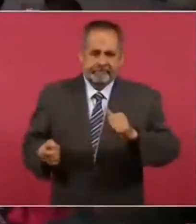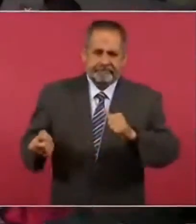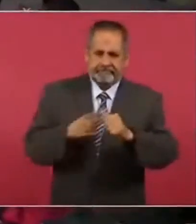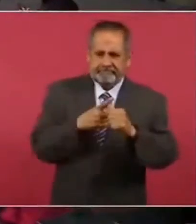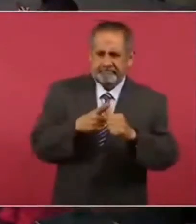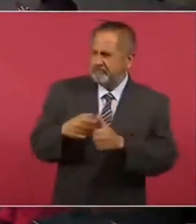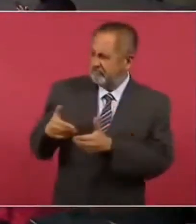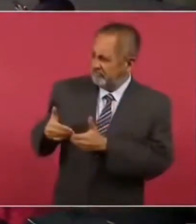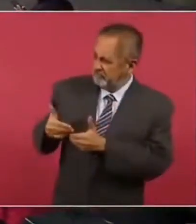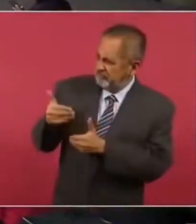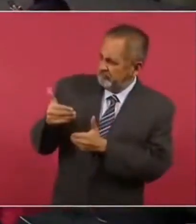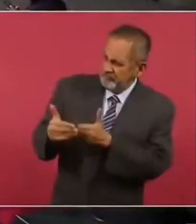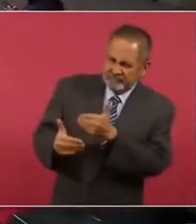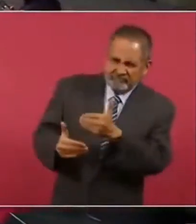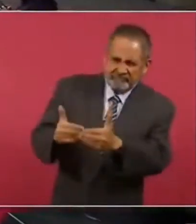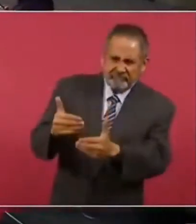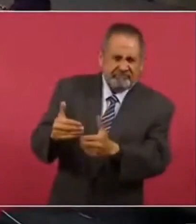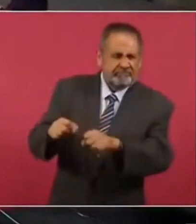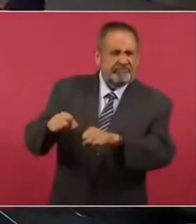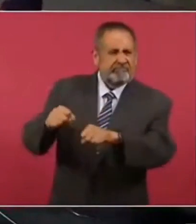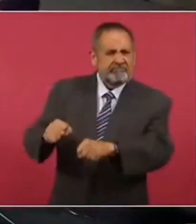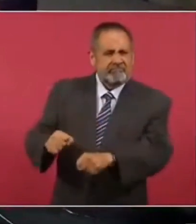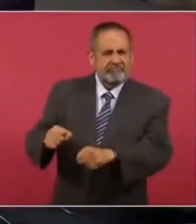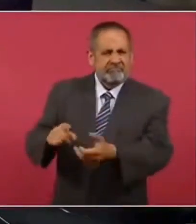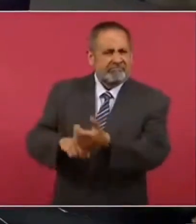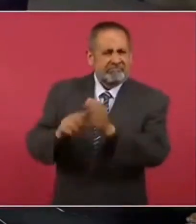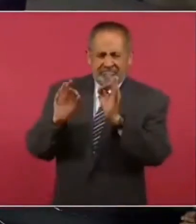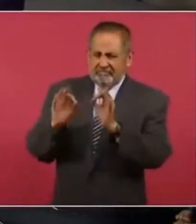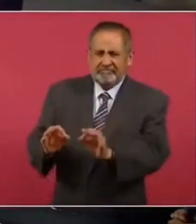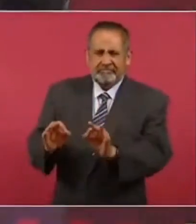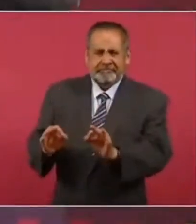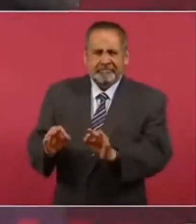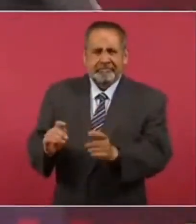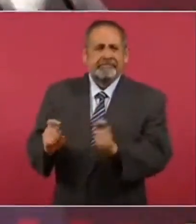lo ha avanzado sea